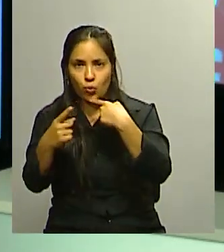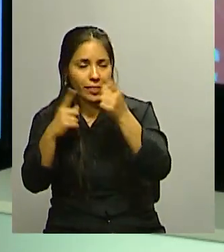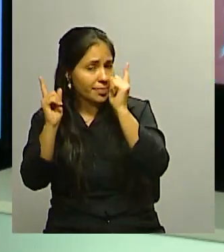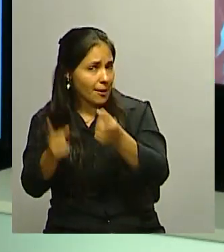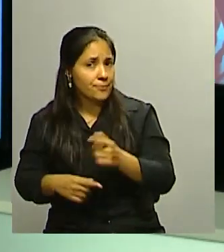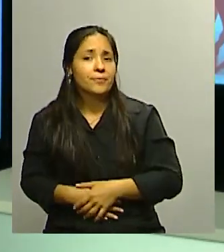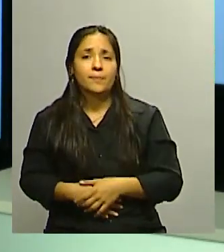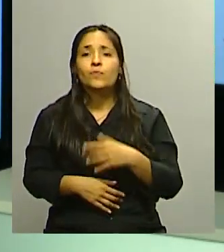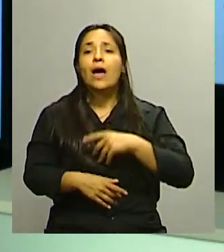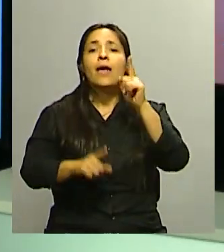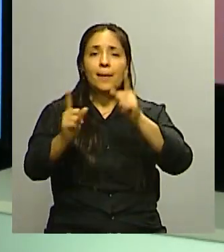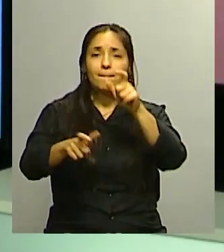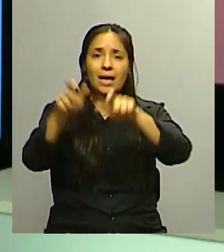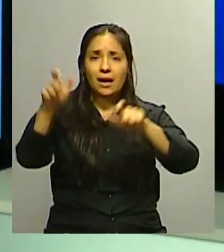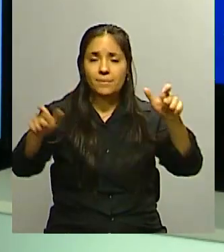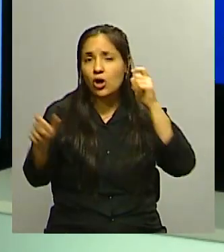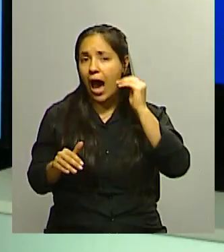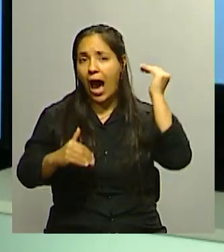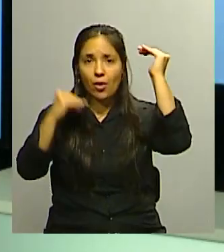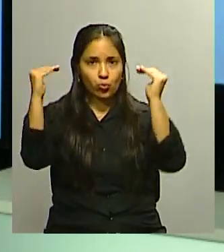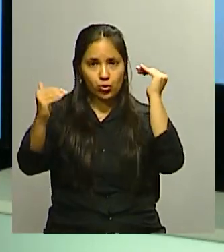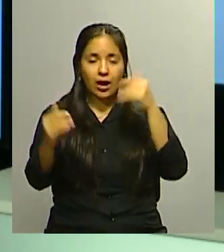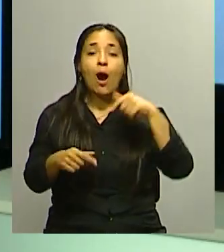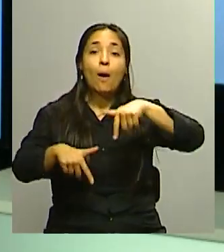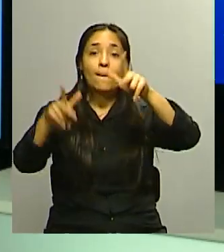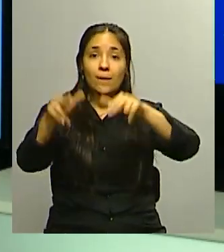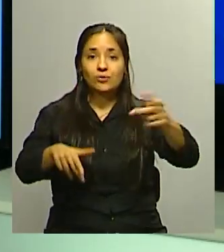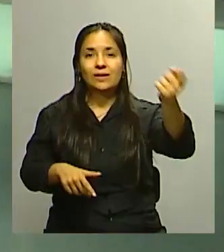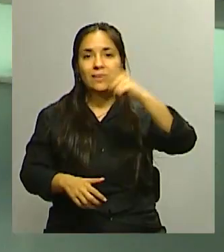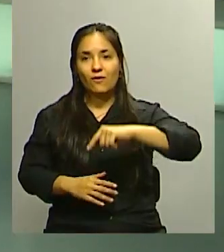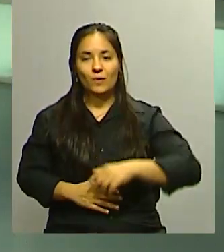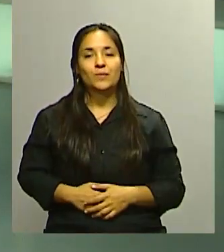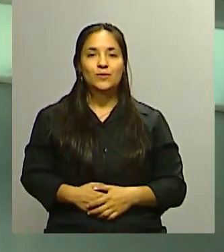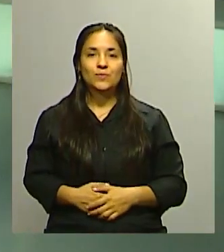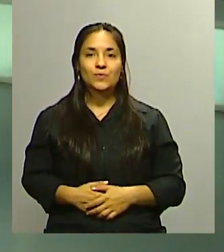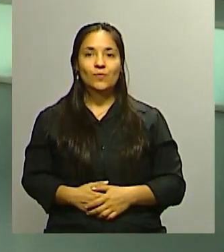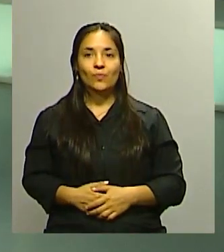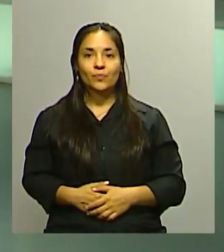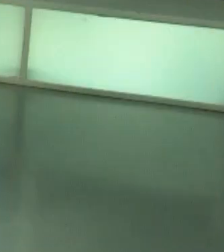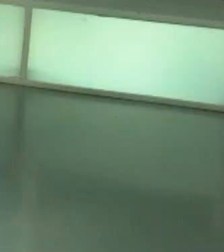parte y a adultos mayores. Nos vamos a una pausa, enseguida volvemos.